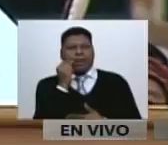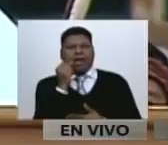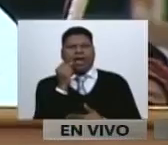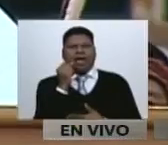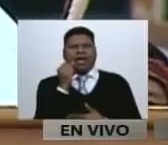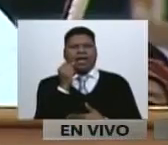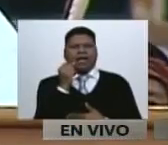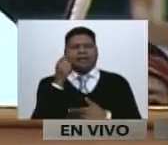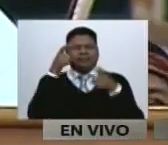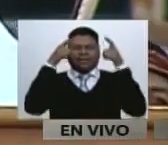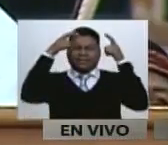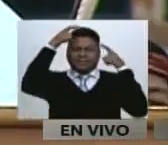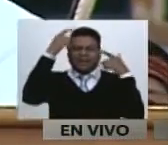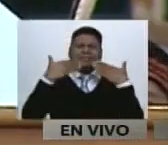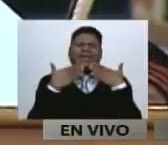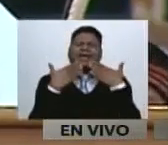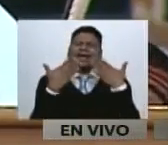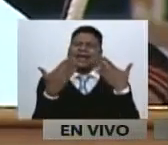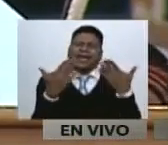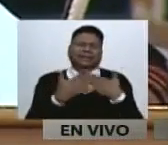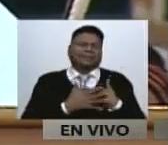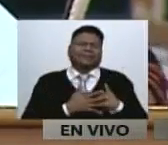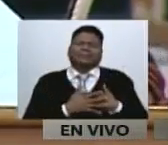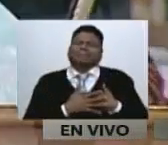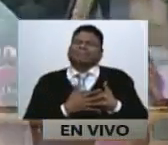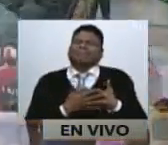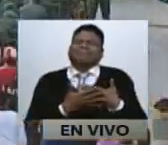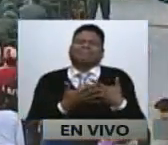doy las gracias desde el fondo de mi corazón